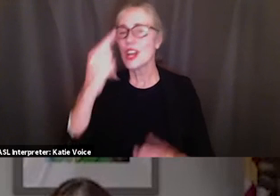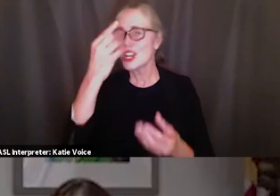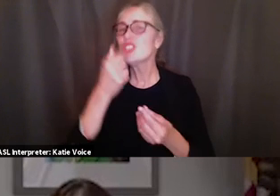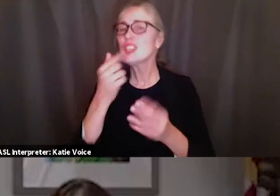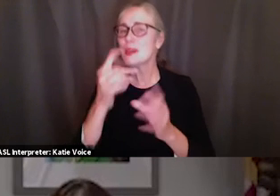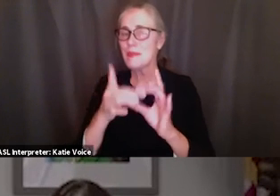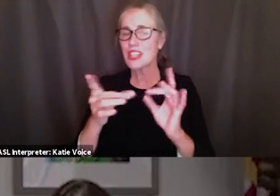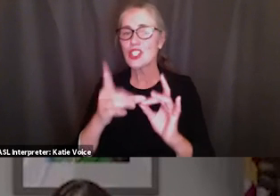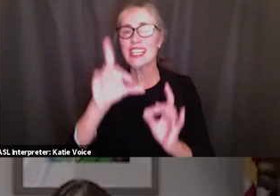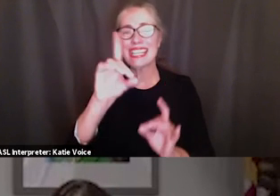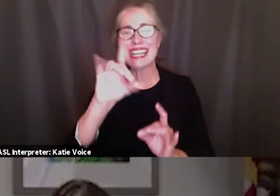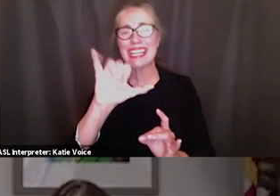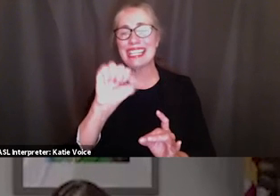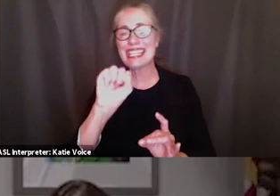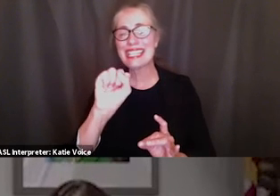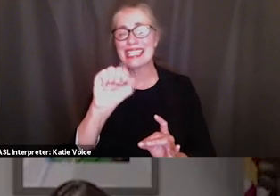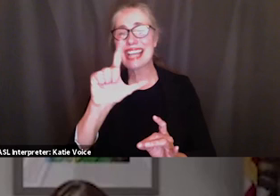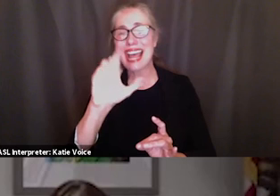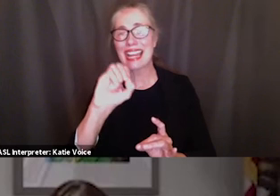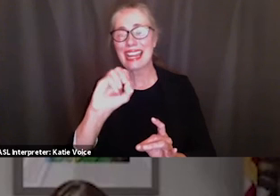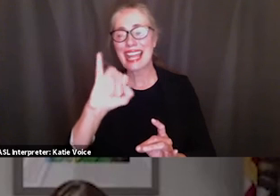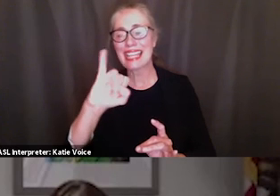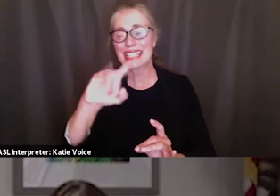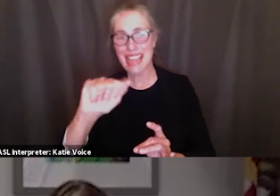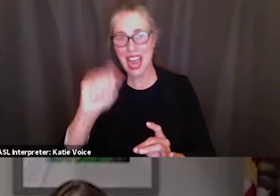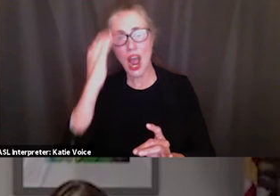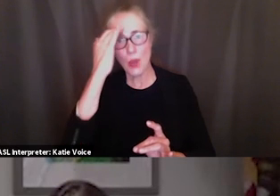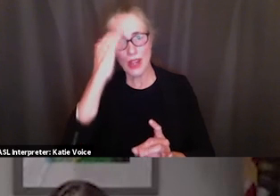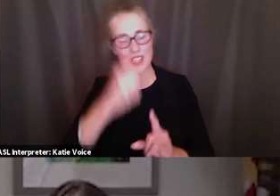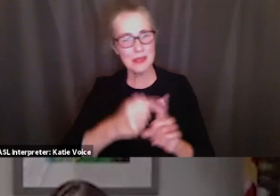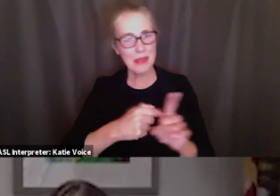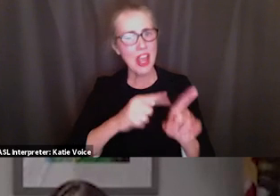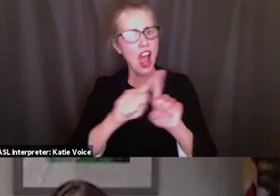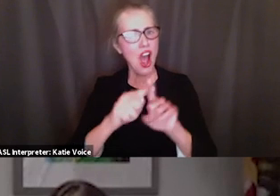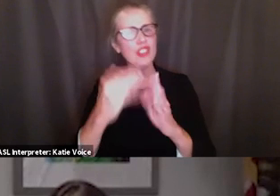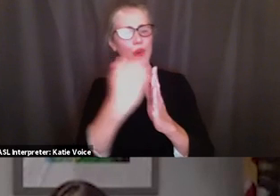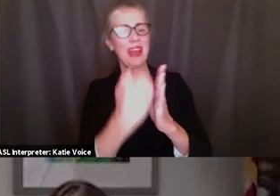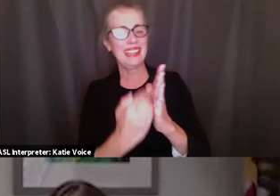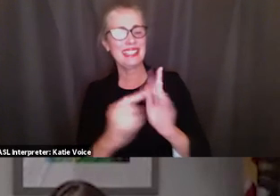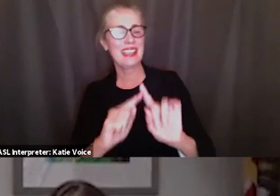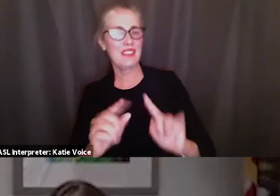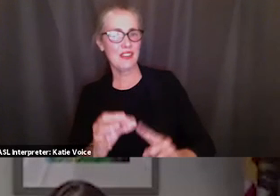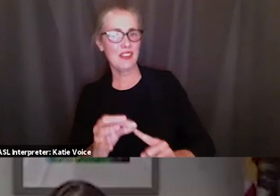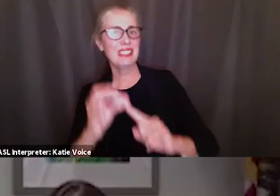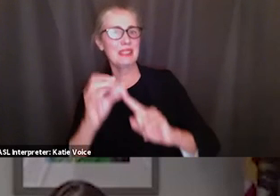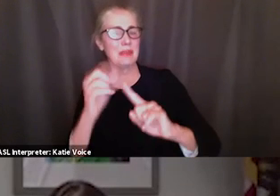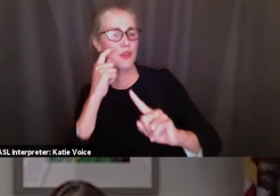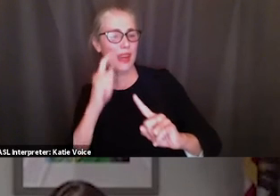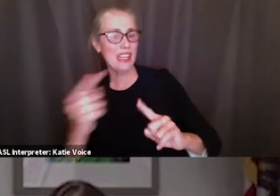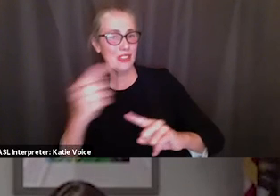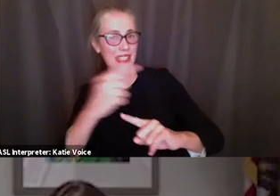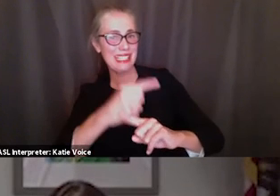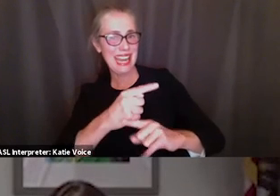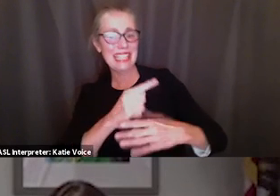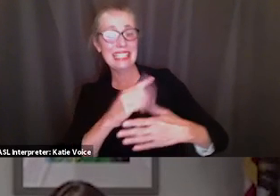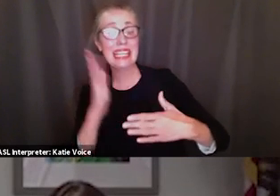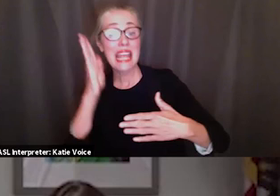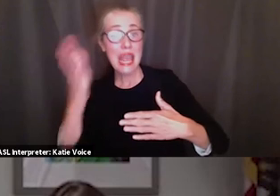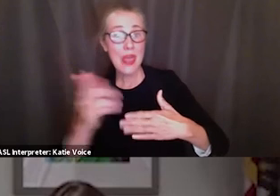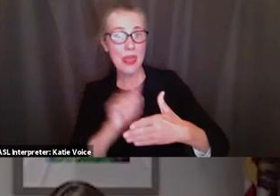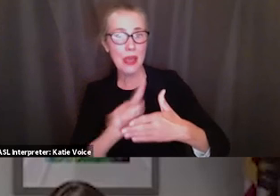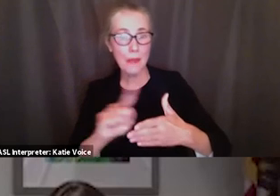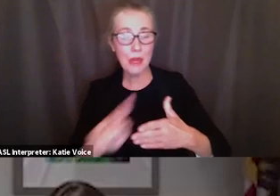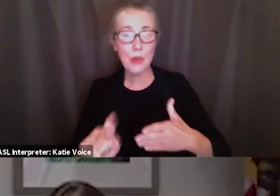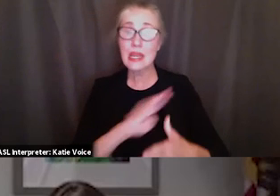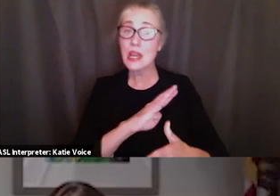mencionó el mes de concientización de la dislexia y un reconocimiento especial en las siguientes semanas. Así que, miembros del Consejo, por favor, noten los